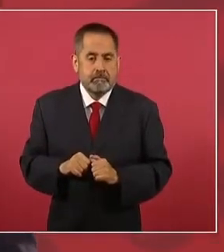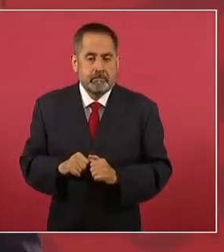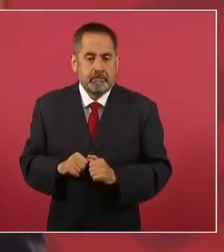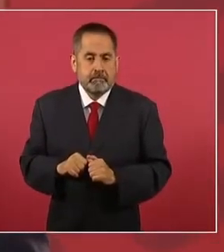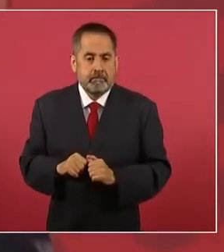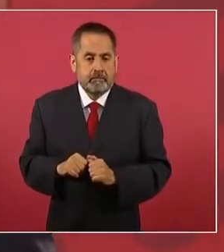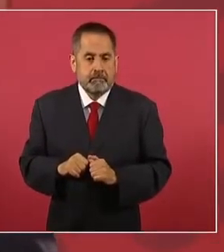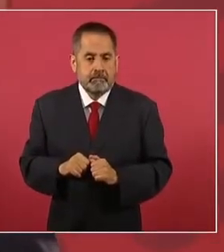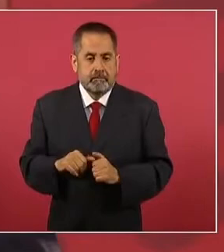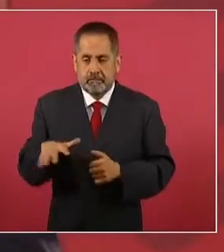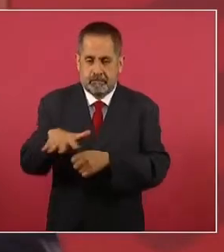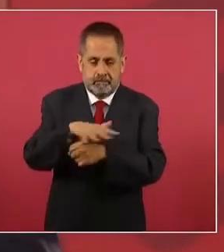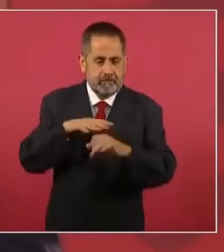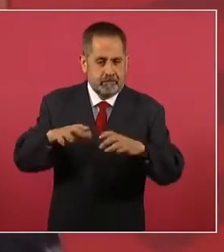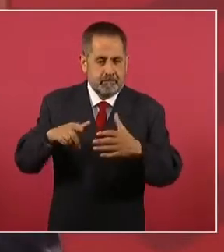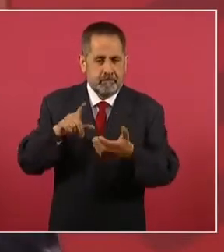en la sonda de Campeche.